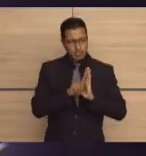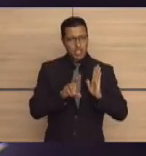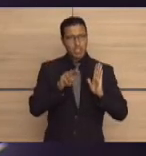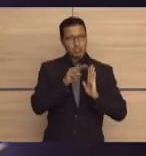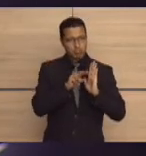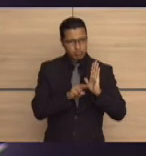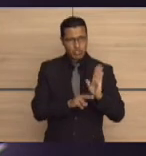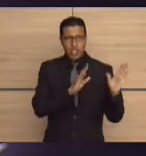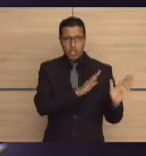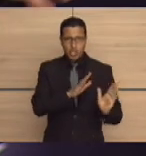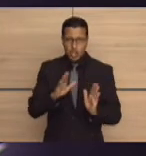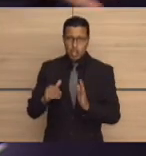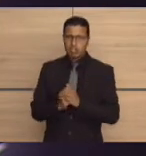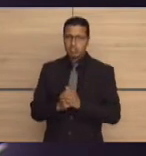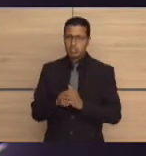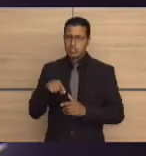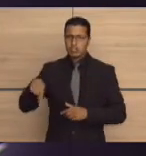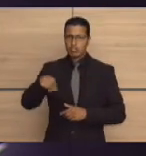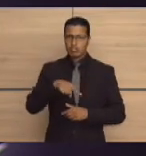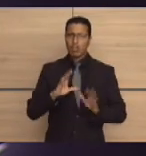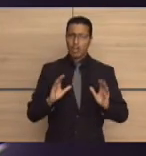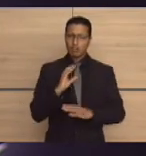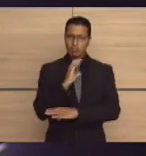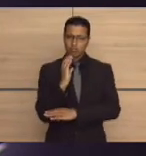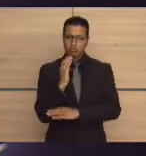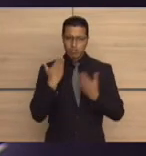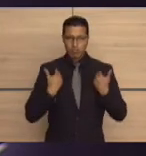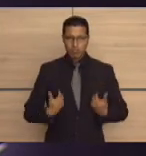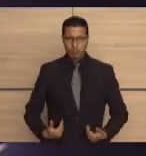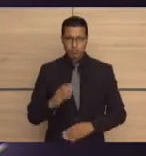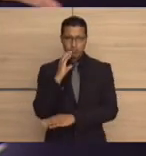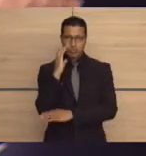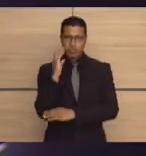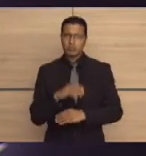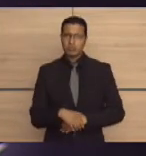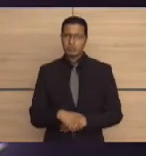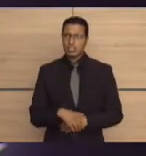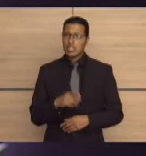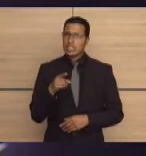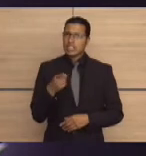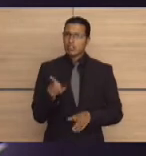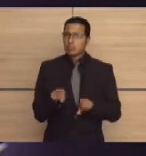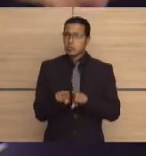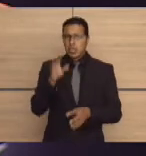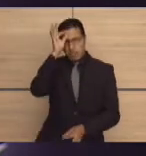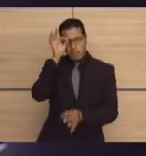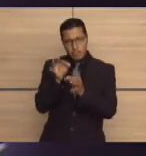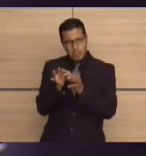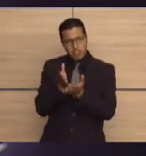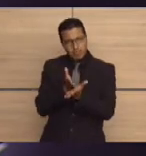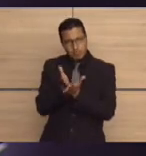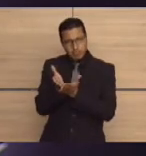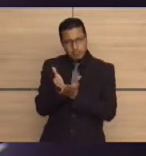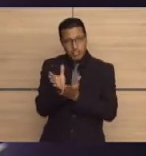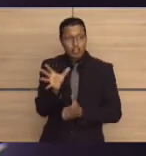86, todos tenemos la vocación de ser colombianos. Ser colombianos, como decía Borges, por lo menos es un acto de fe. Todos queremos ser